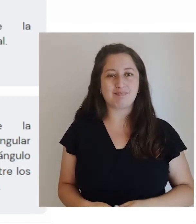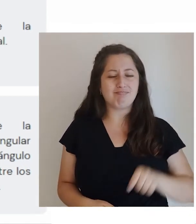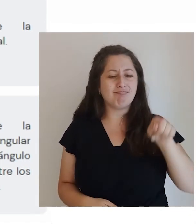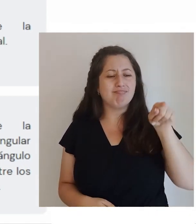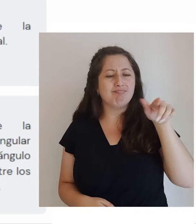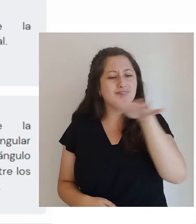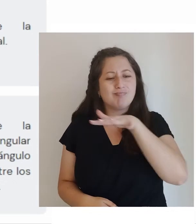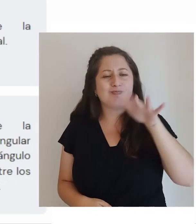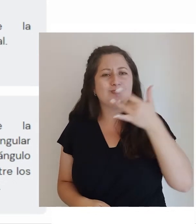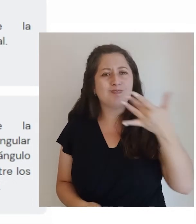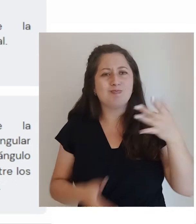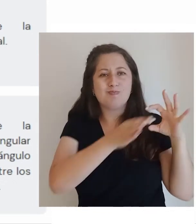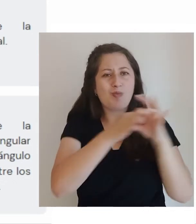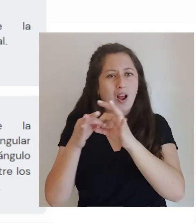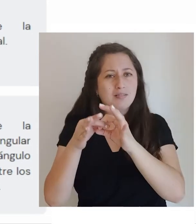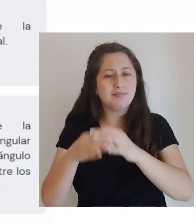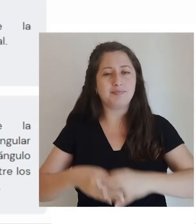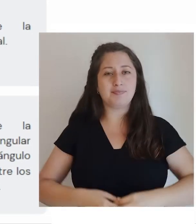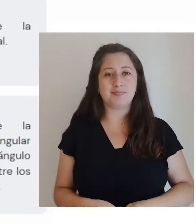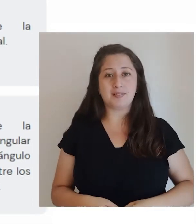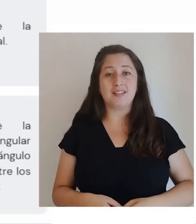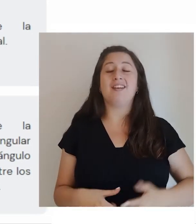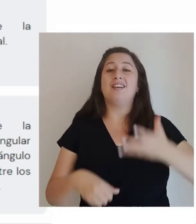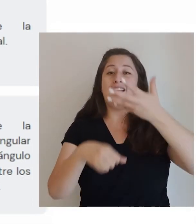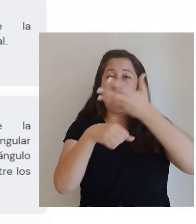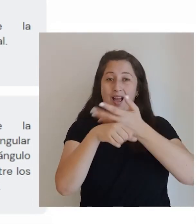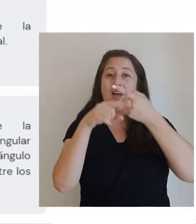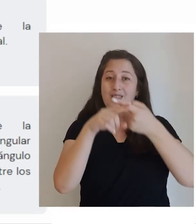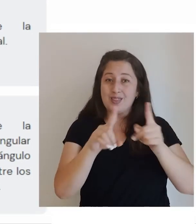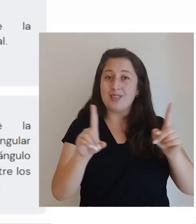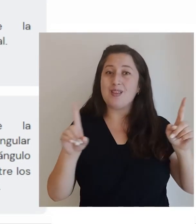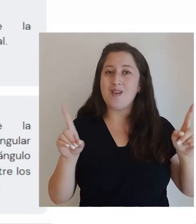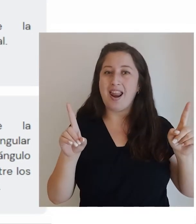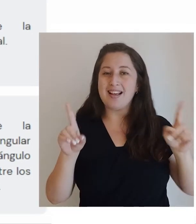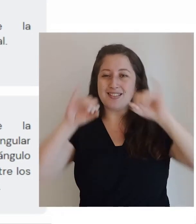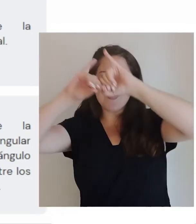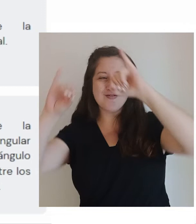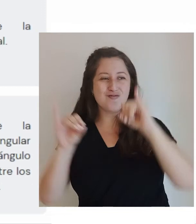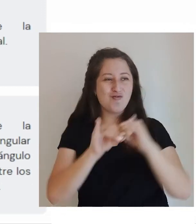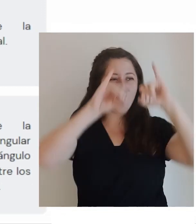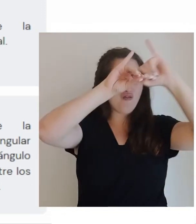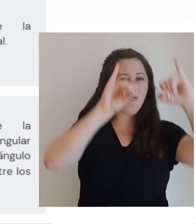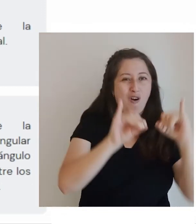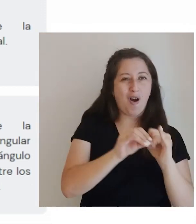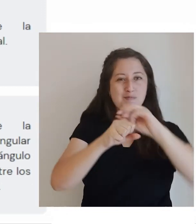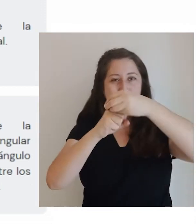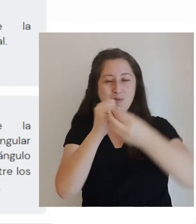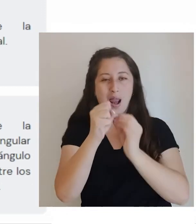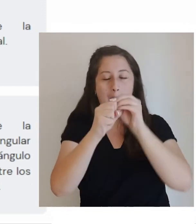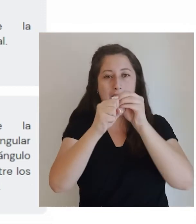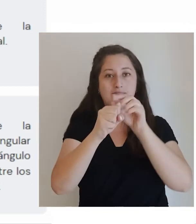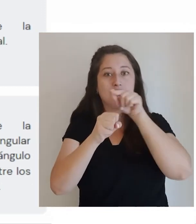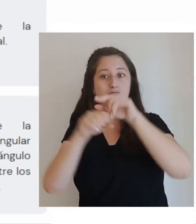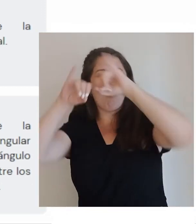¿Por qué sucede esto? Hay diferencias en sus geometrías moleculares.